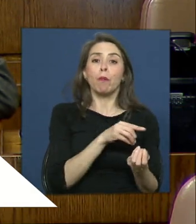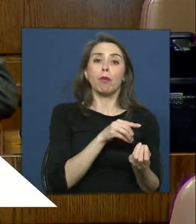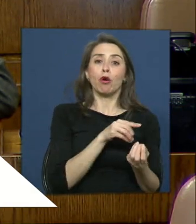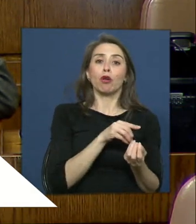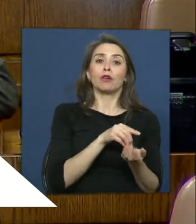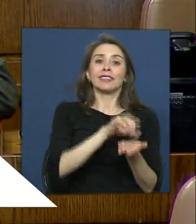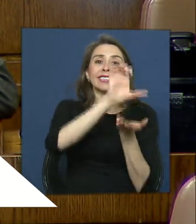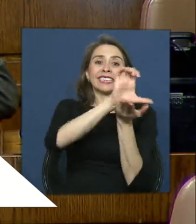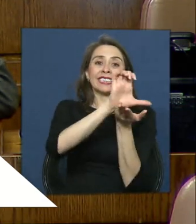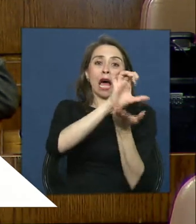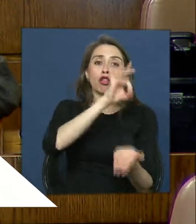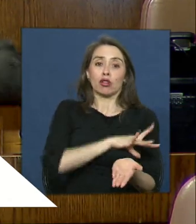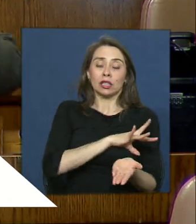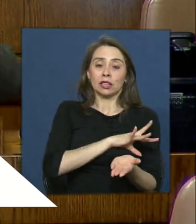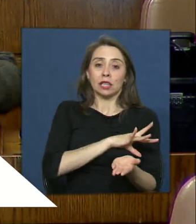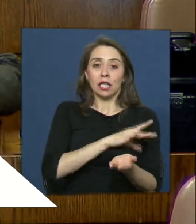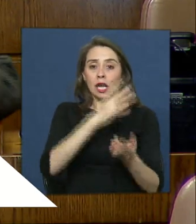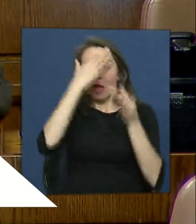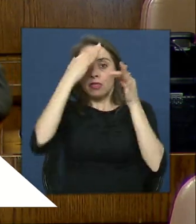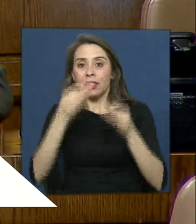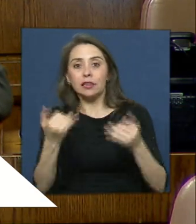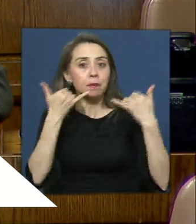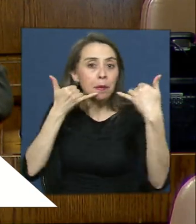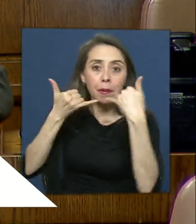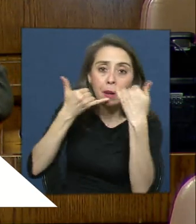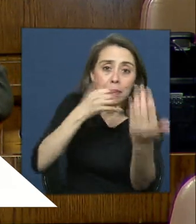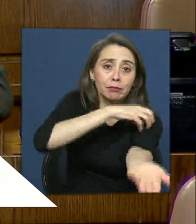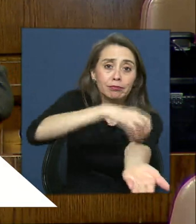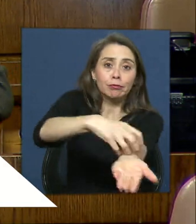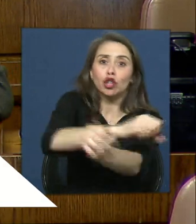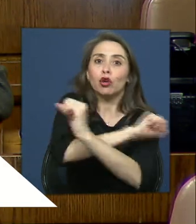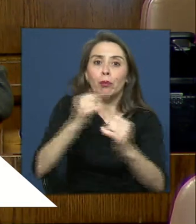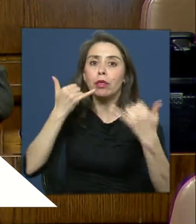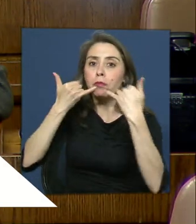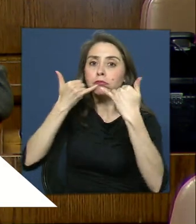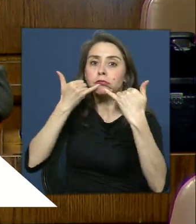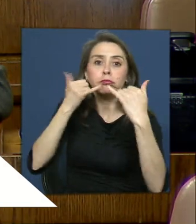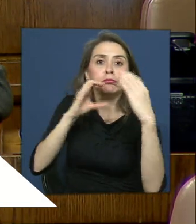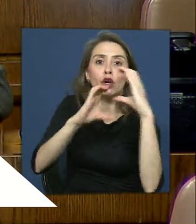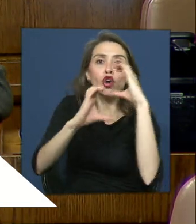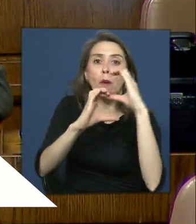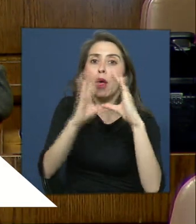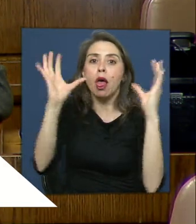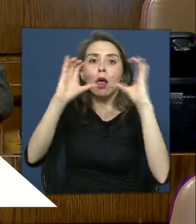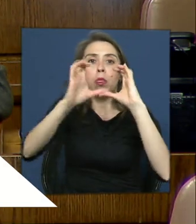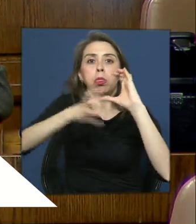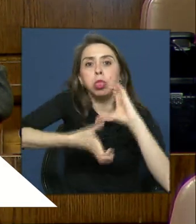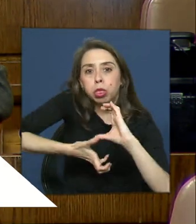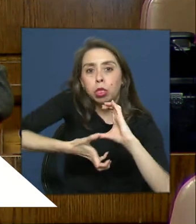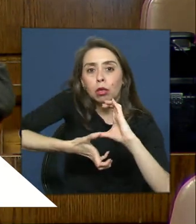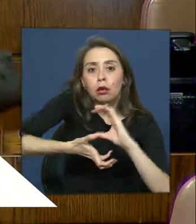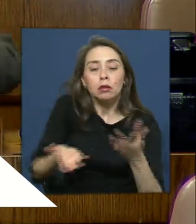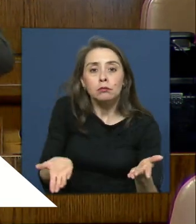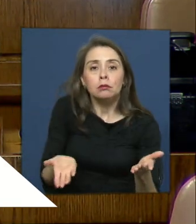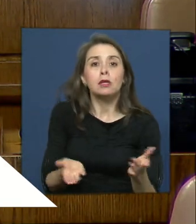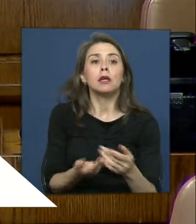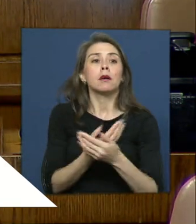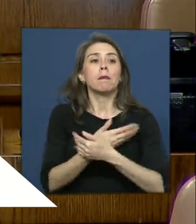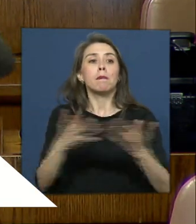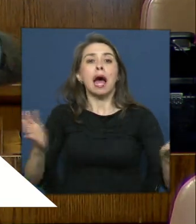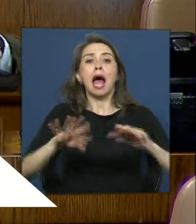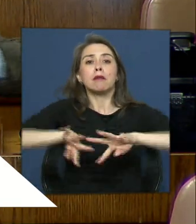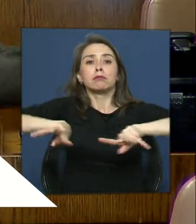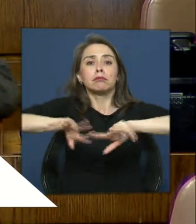Nacional tomara una decisión porque no tenía comunicaciones. Eso permitió el desbande, eso